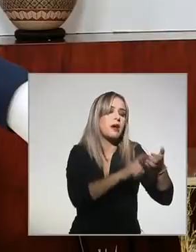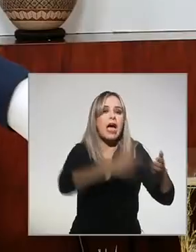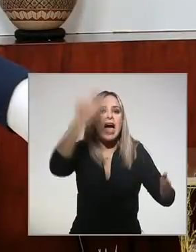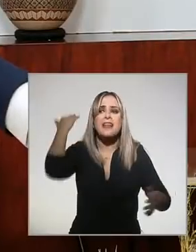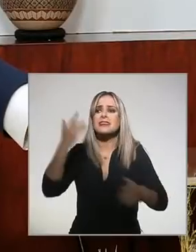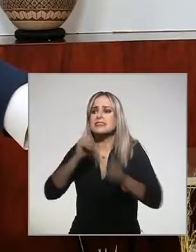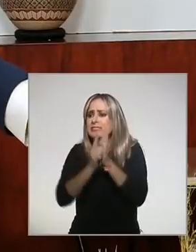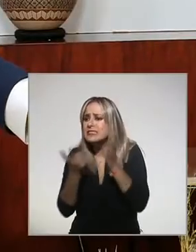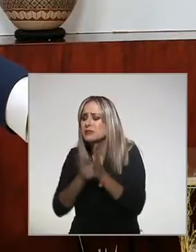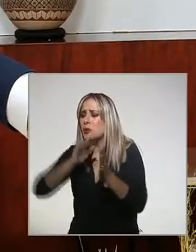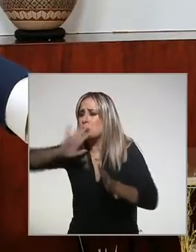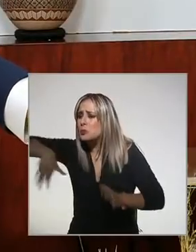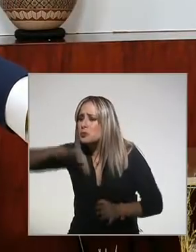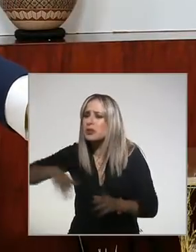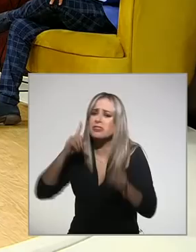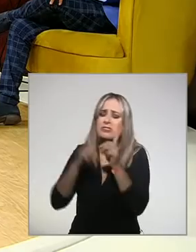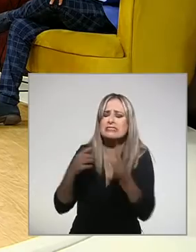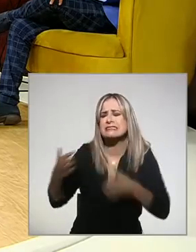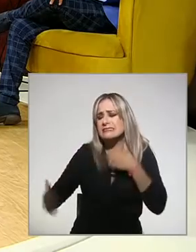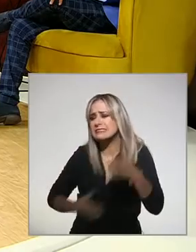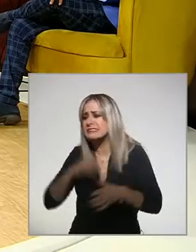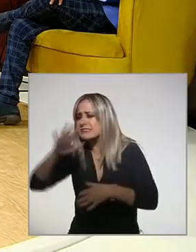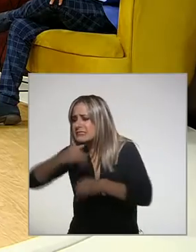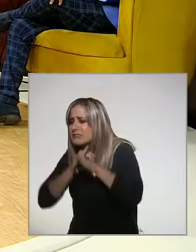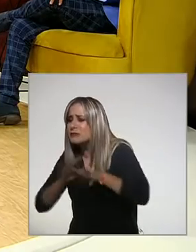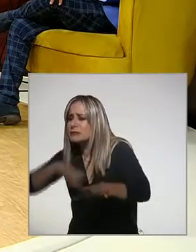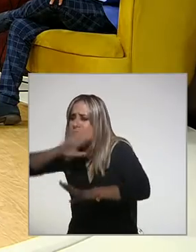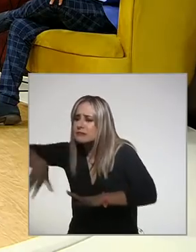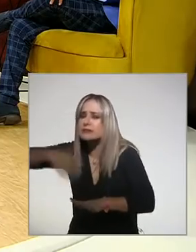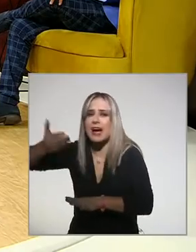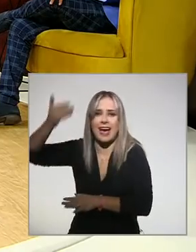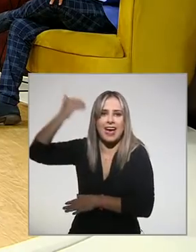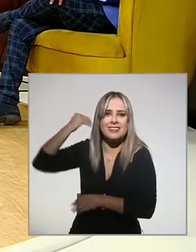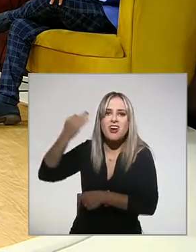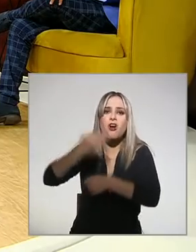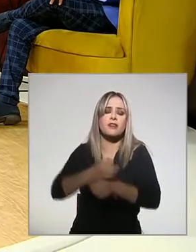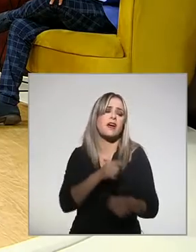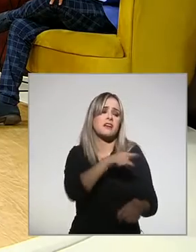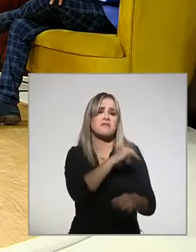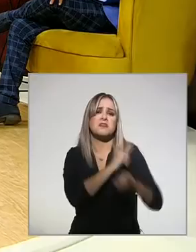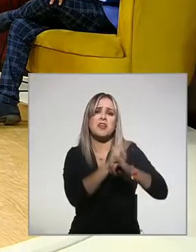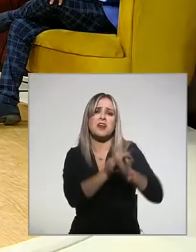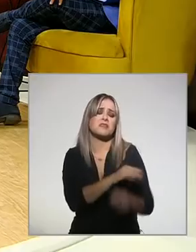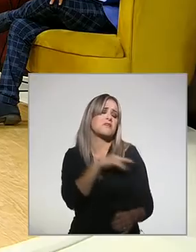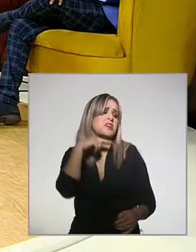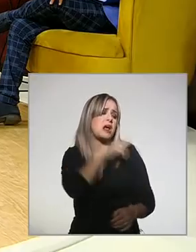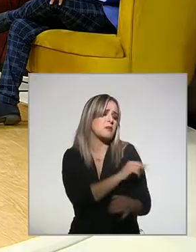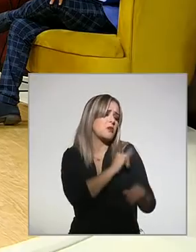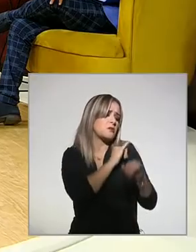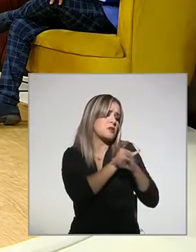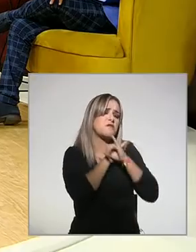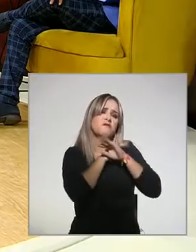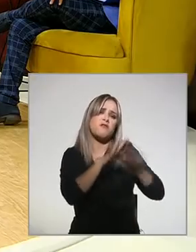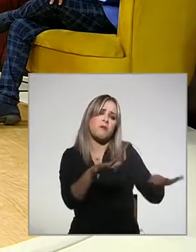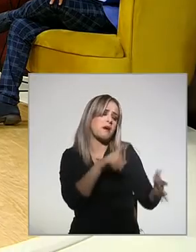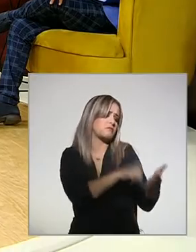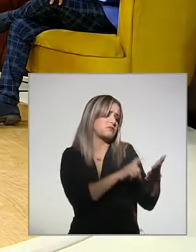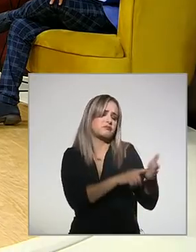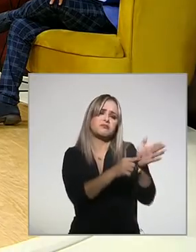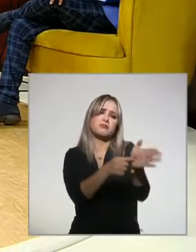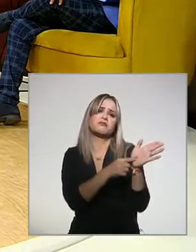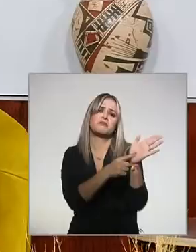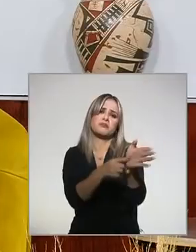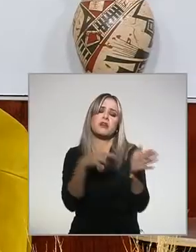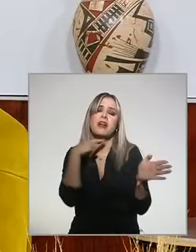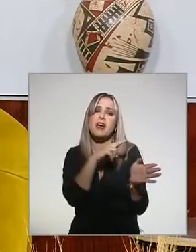Así es. Se decía también mucho que las generaciones actuales ya no se saben aburrir. o ya no se permiten aburrirse, o lo ven como algo que